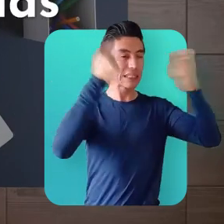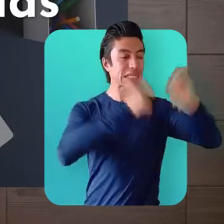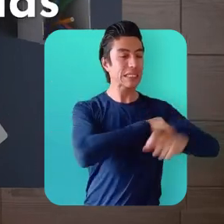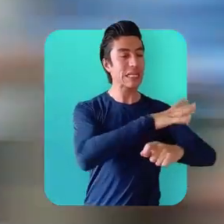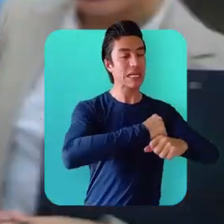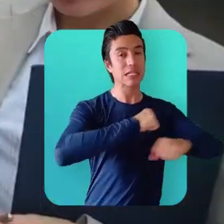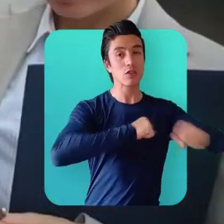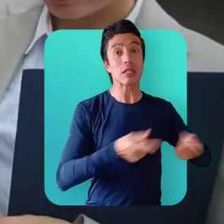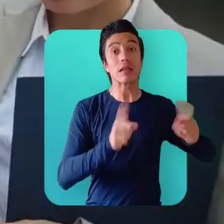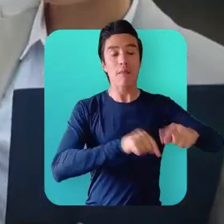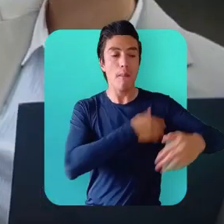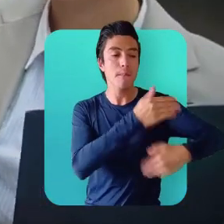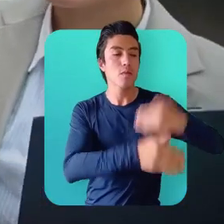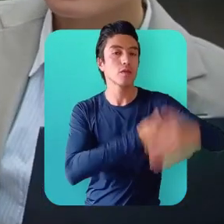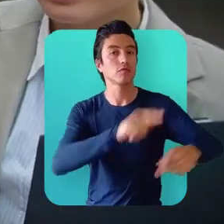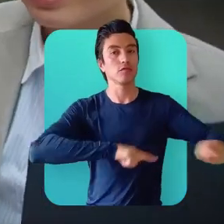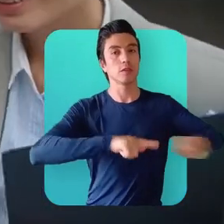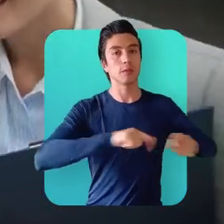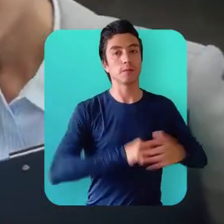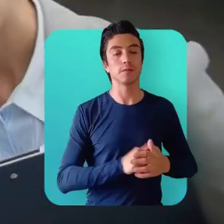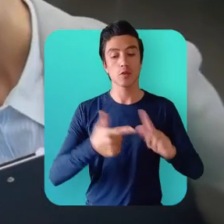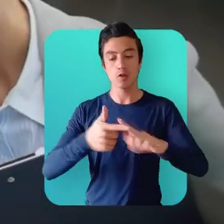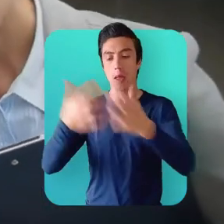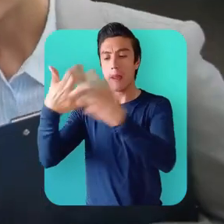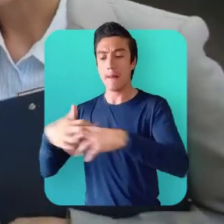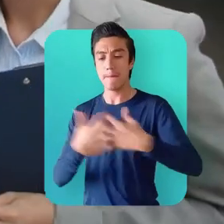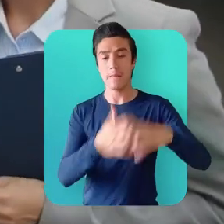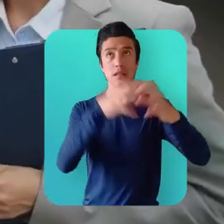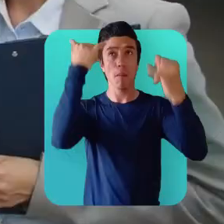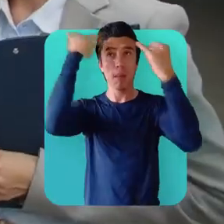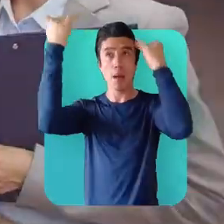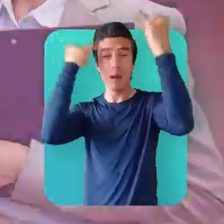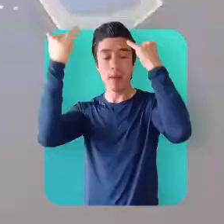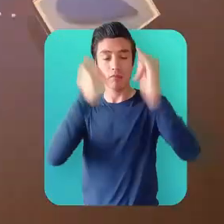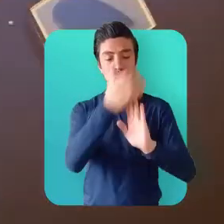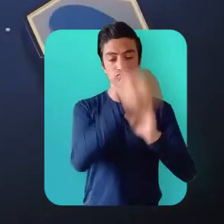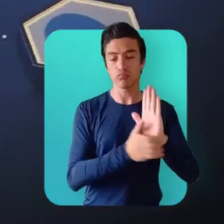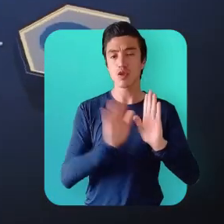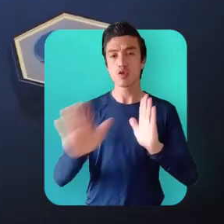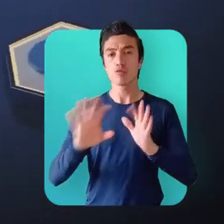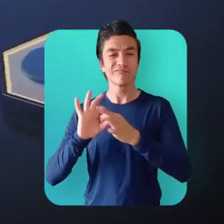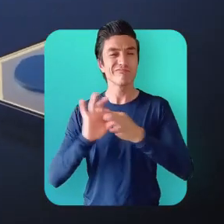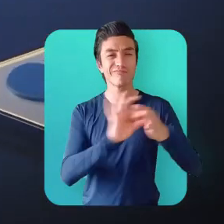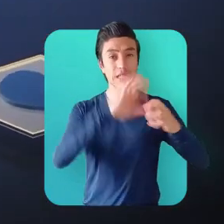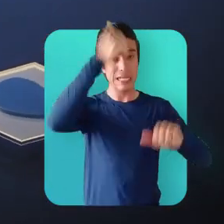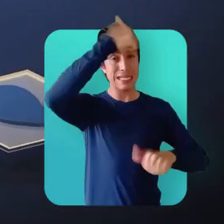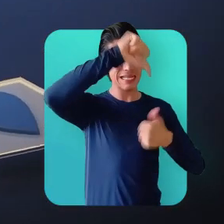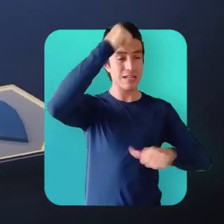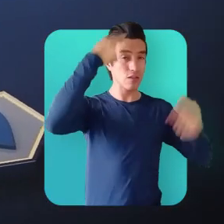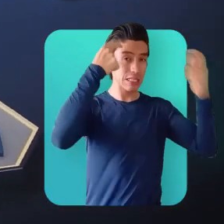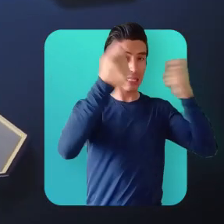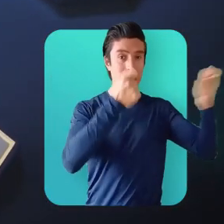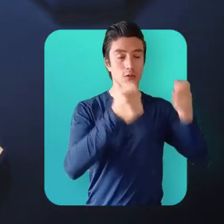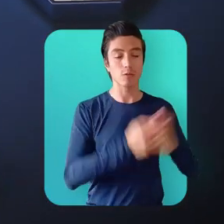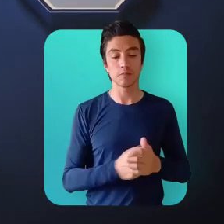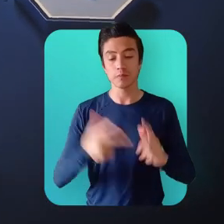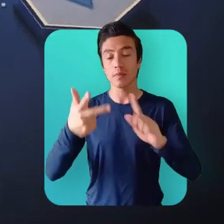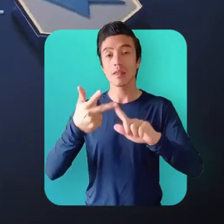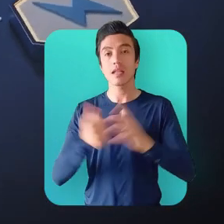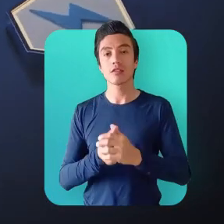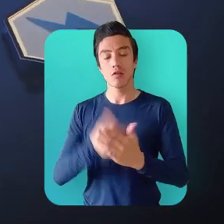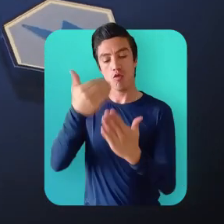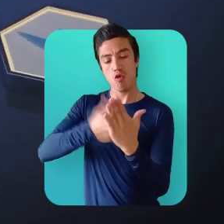con estrategias de gestión y proceso administrativo, diagnosticar la capacidad de innovación empresarial según criterios